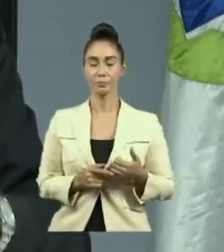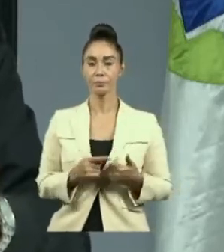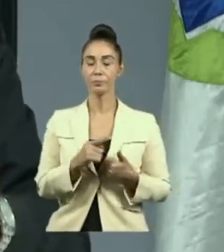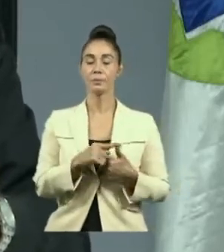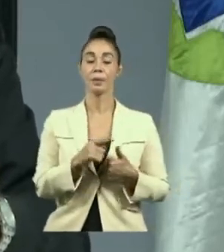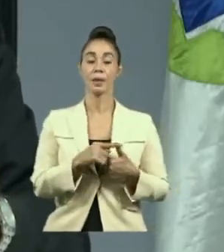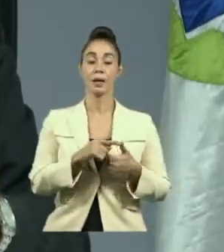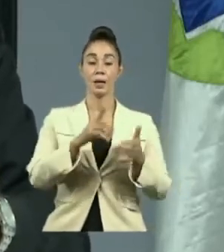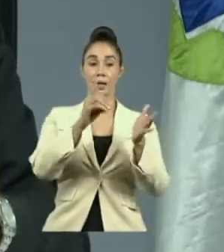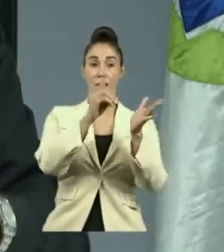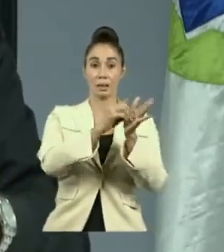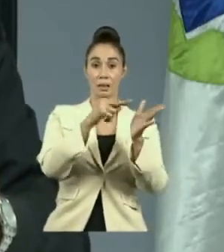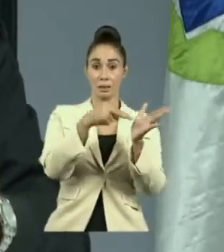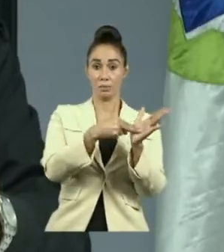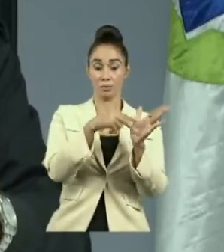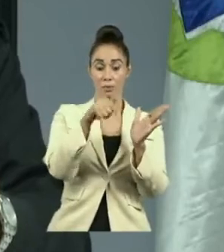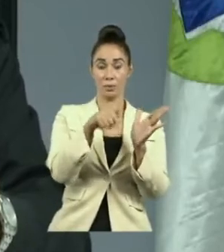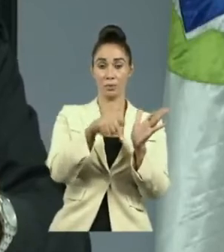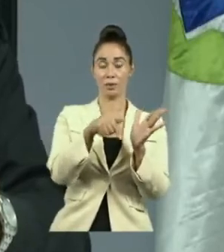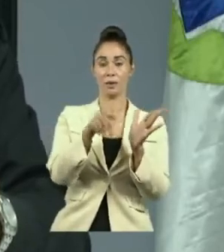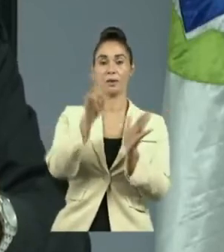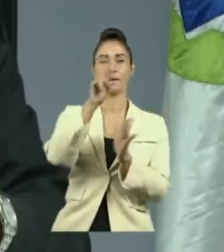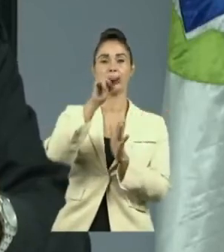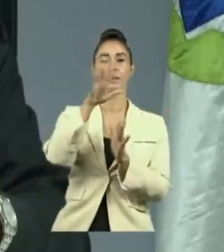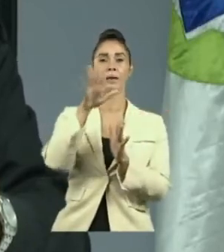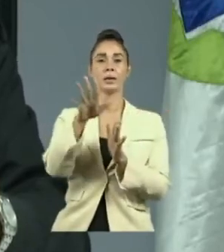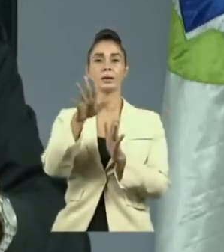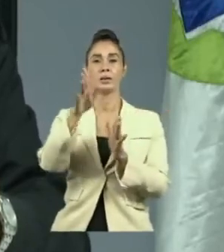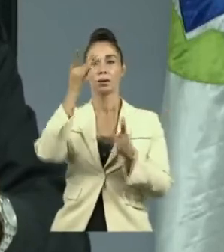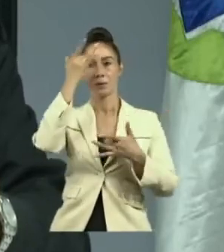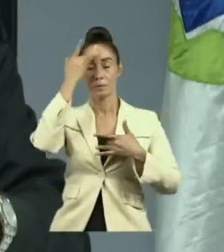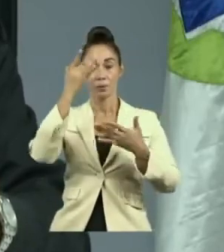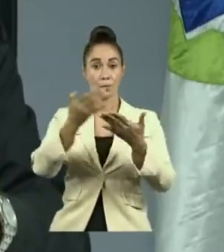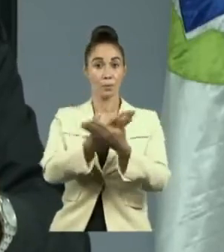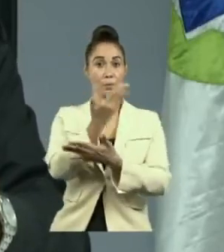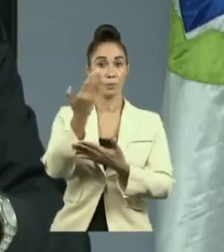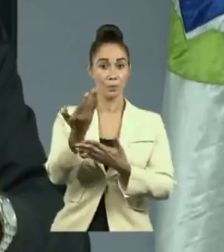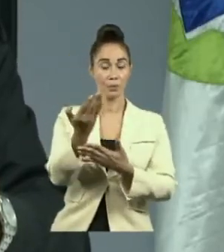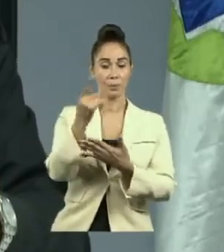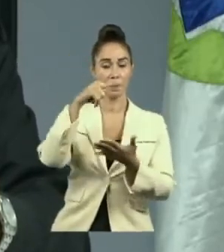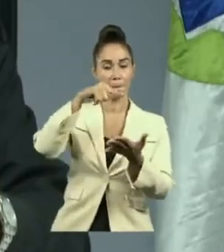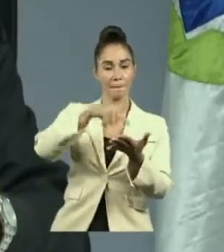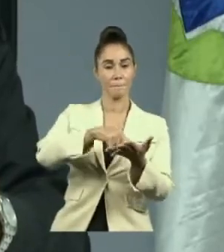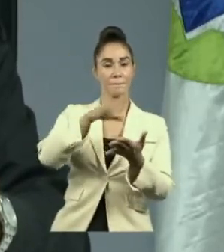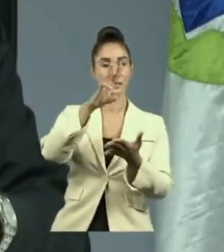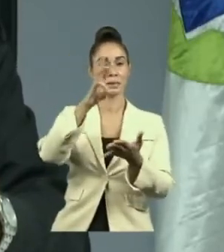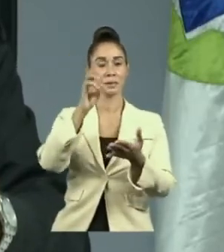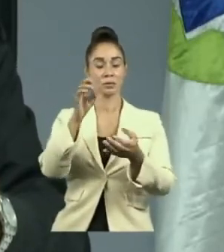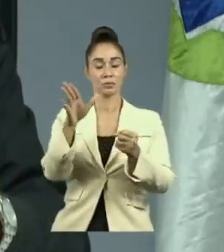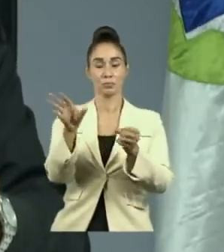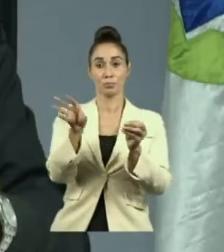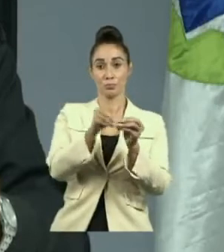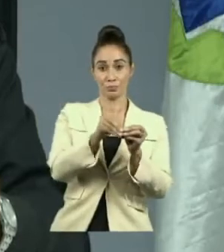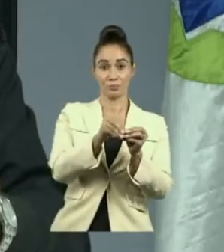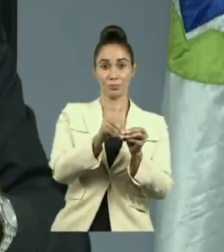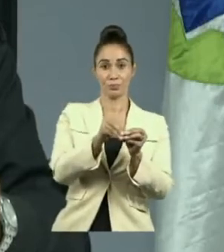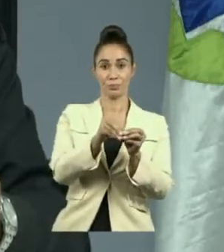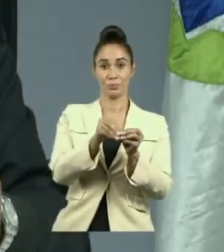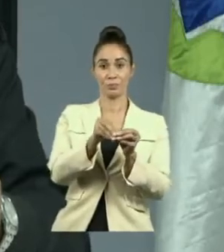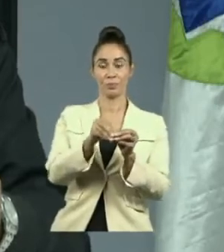distrito nacional 25 casos nuevos 1630 ha acumulado